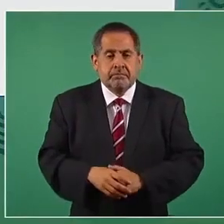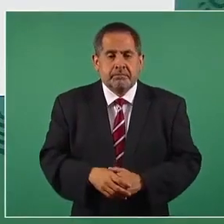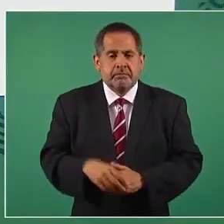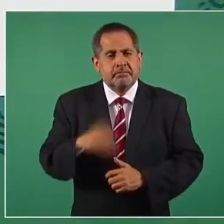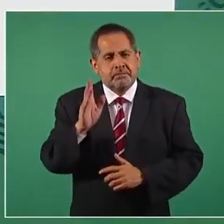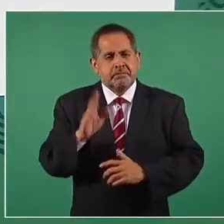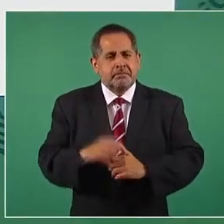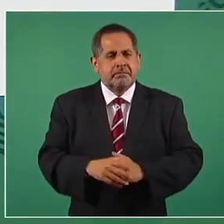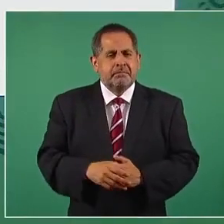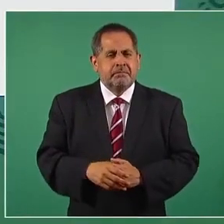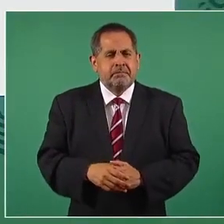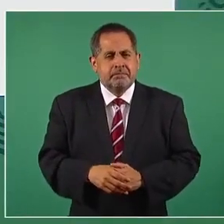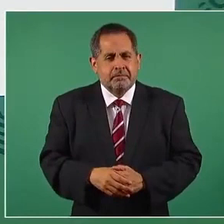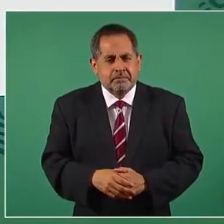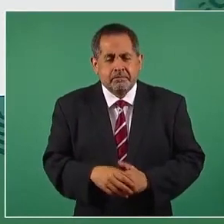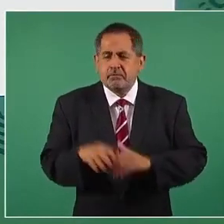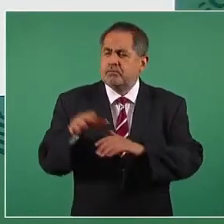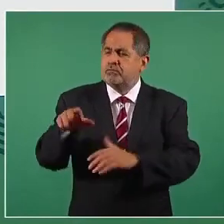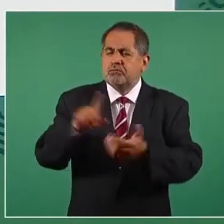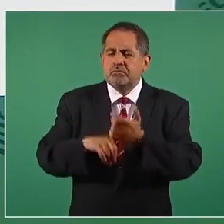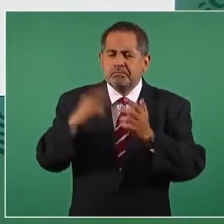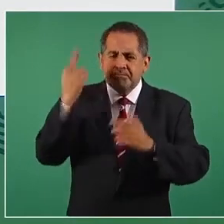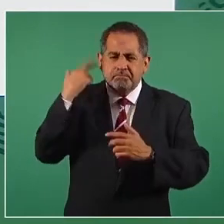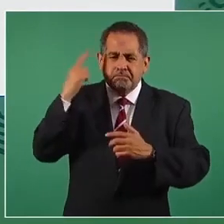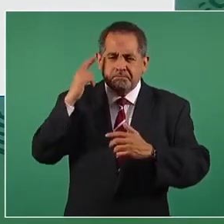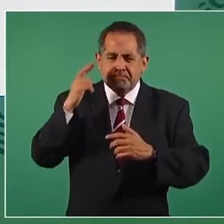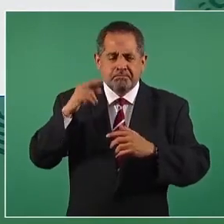Pero no tenemos de radio.